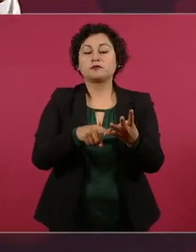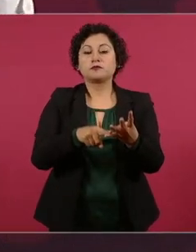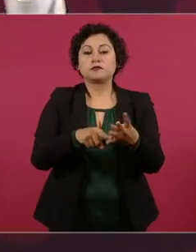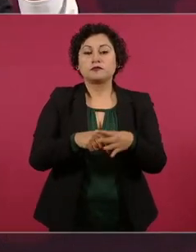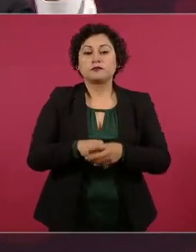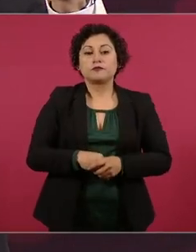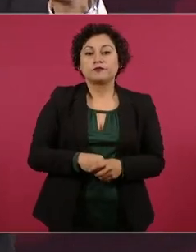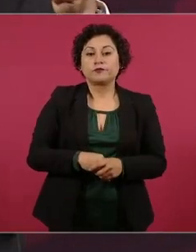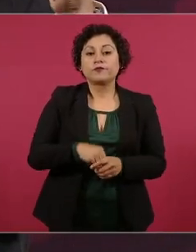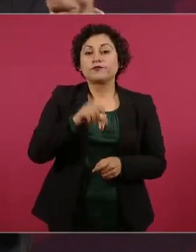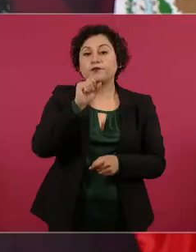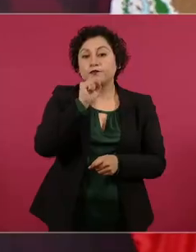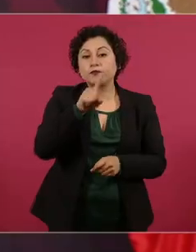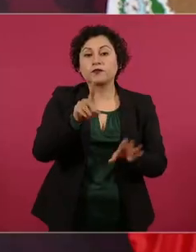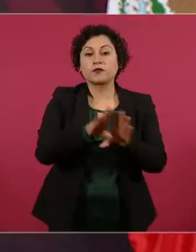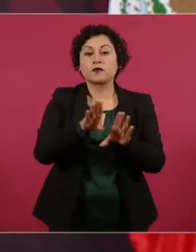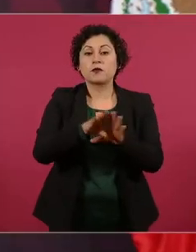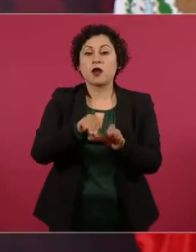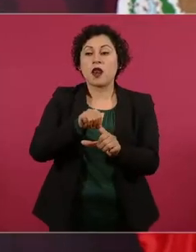que no haya